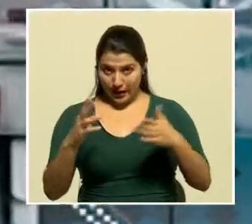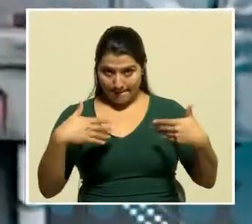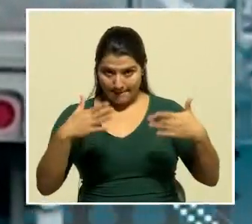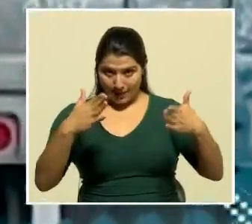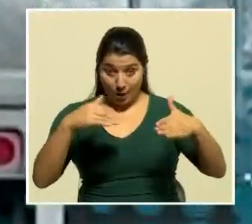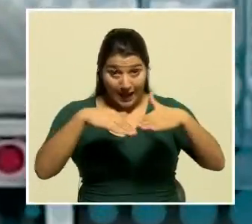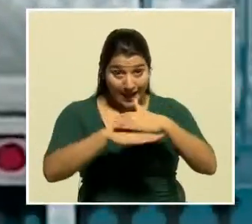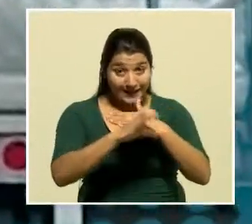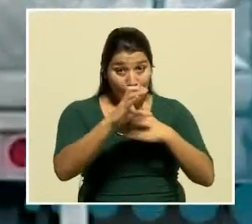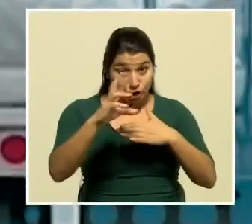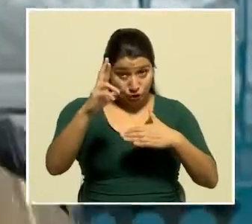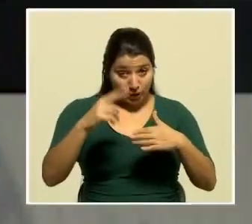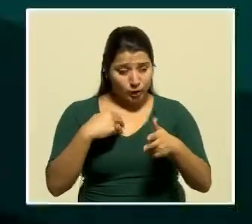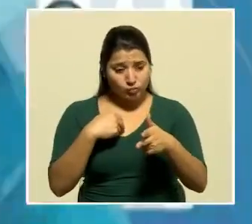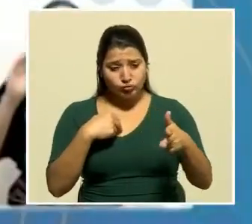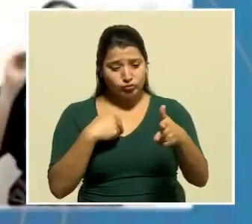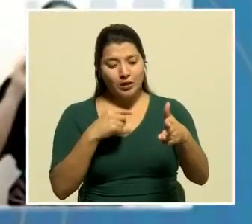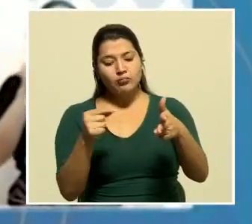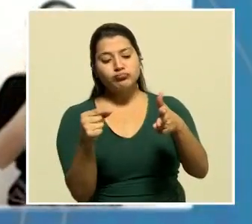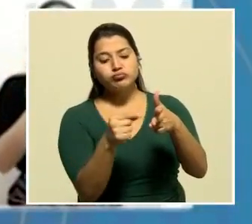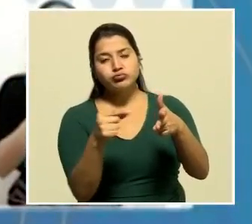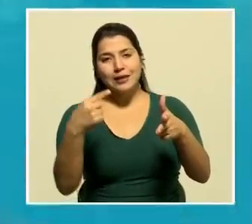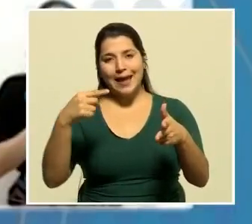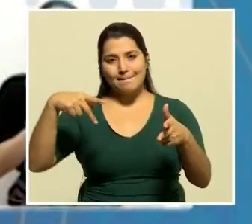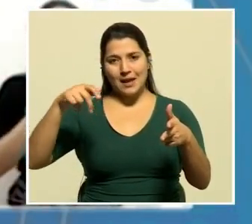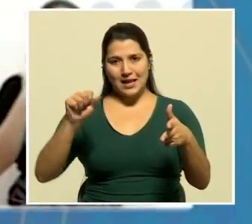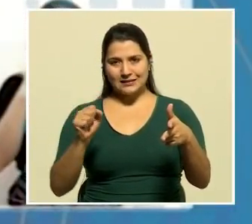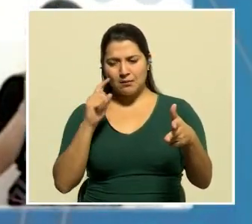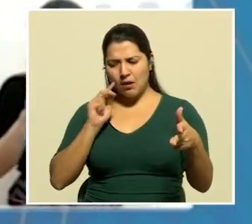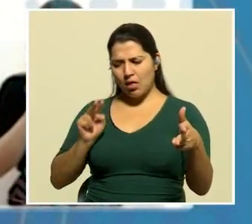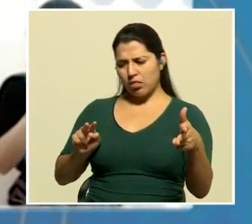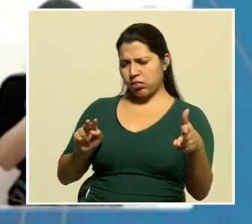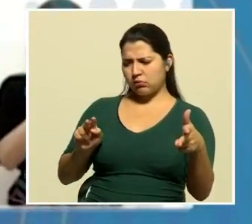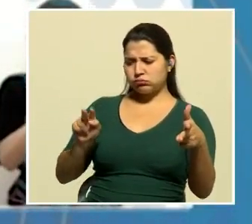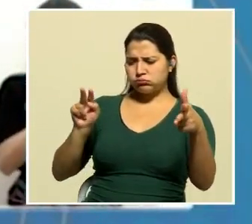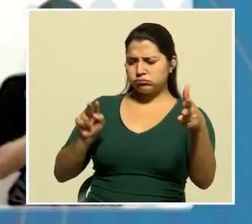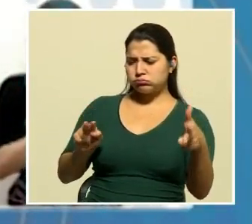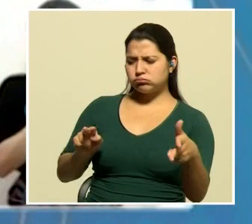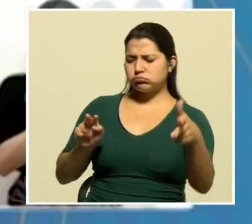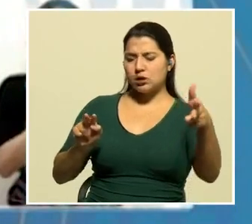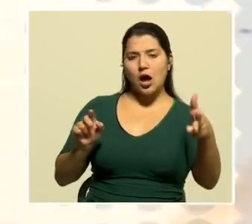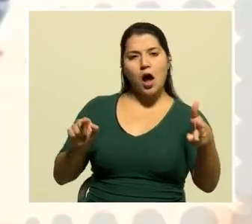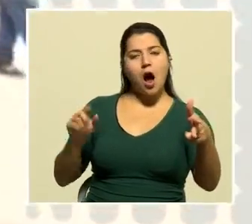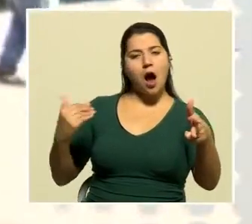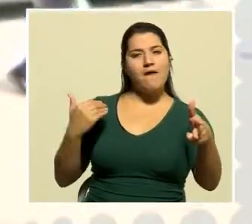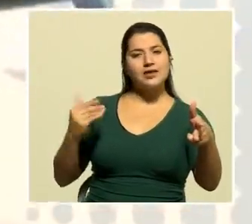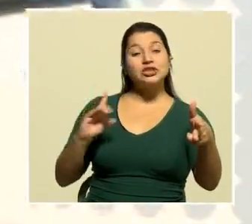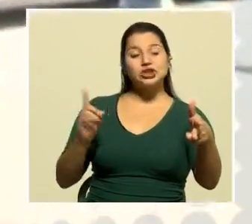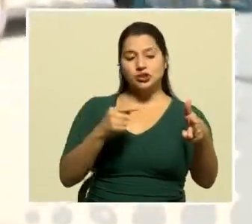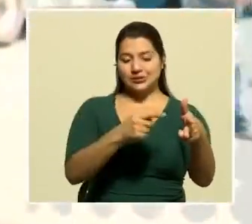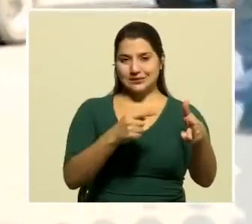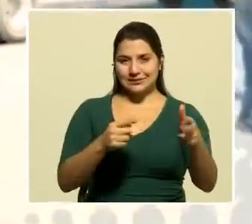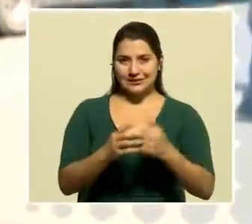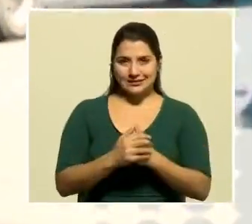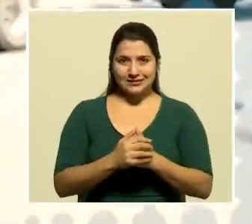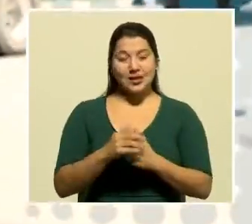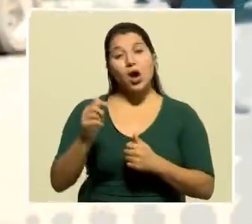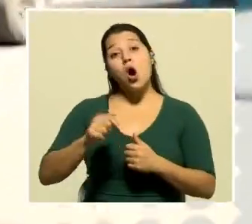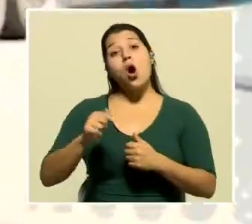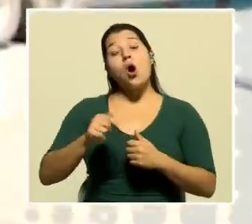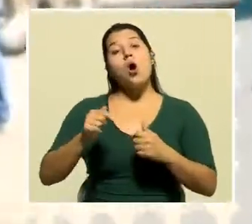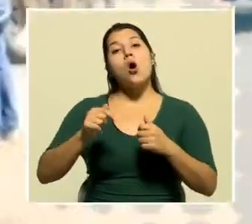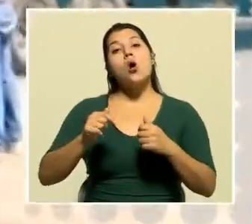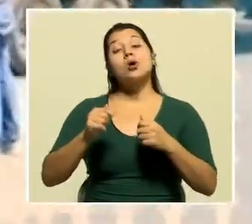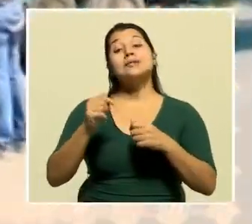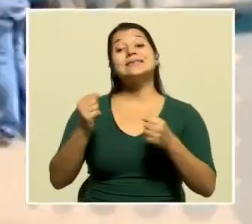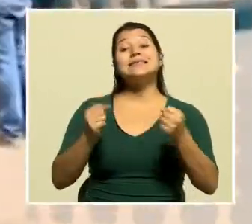o descargar mercancías. Este viernes iniciará desde Paso Canoas la salida de transportistas hacia Costa